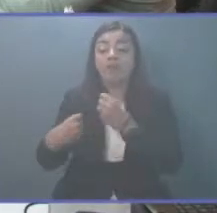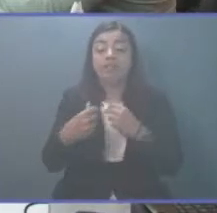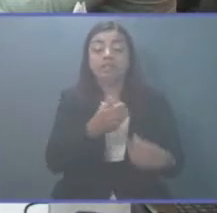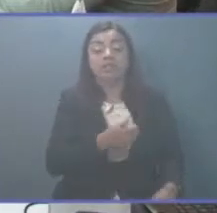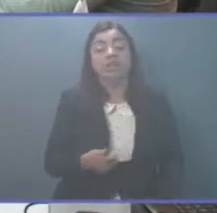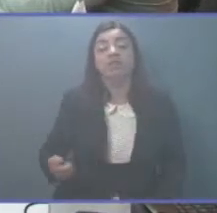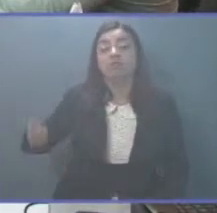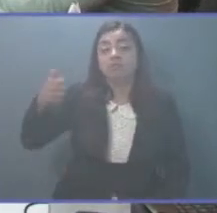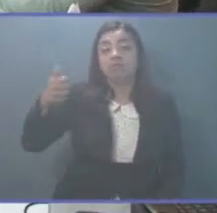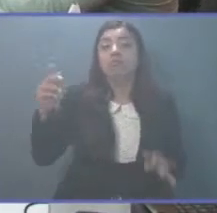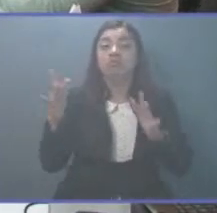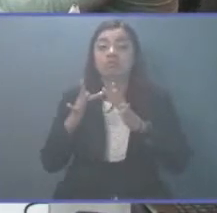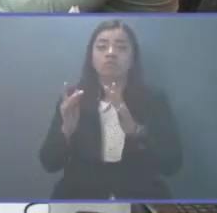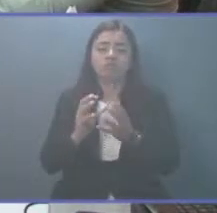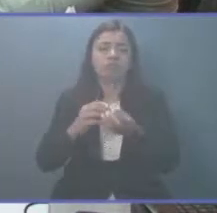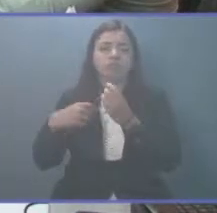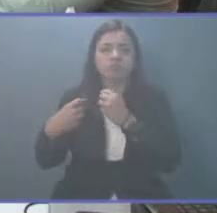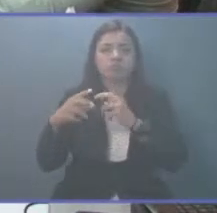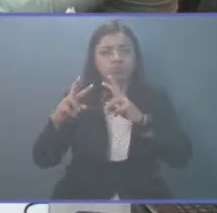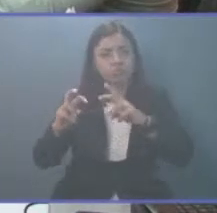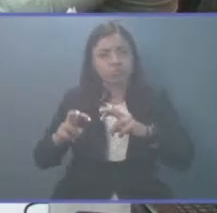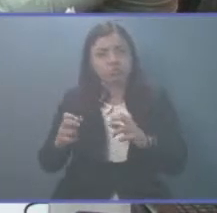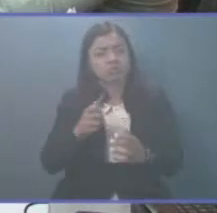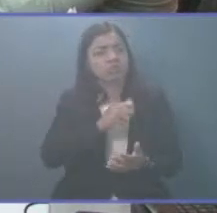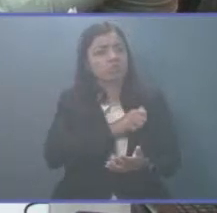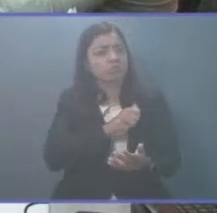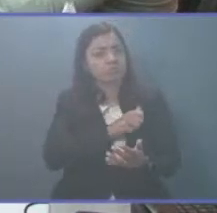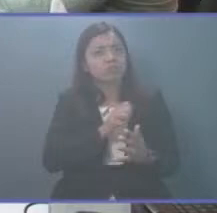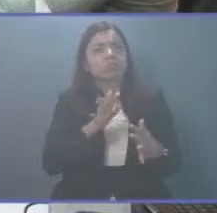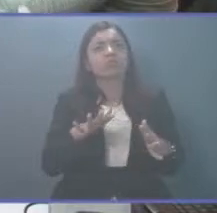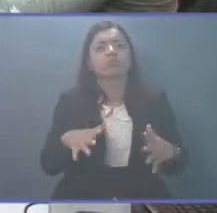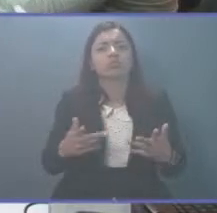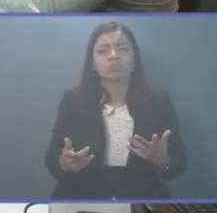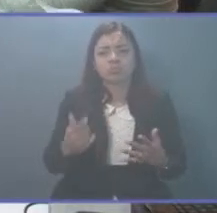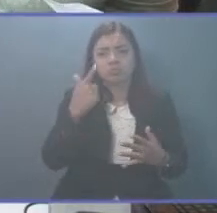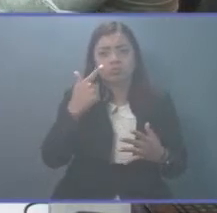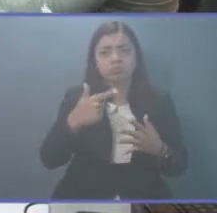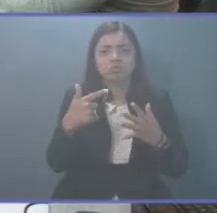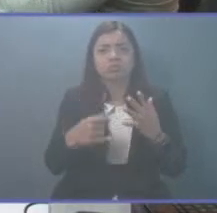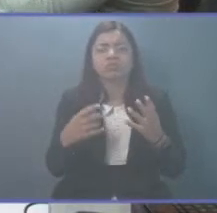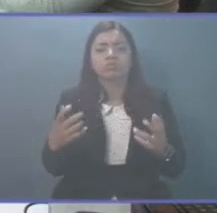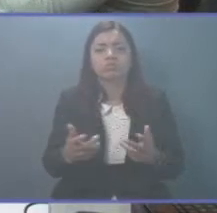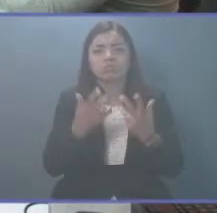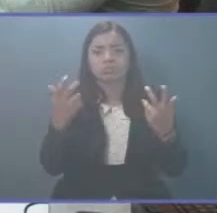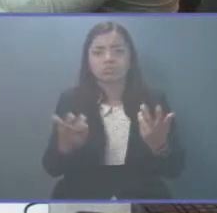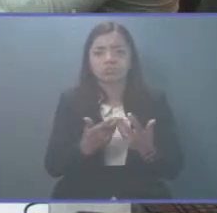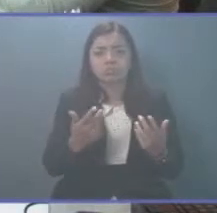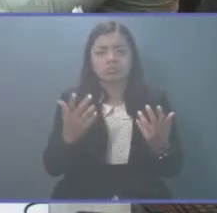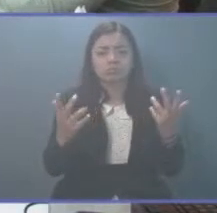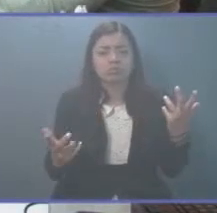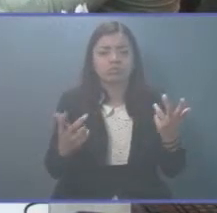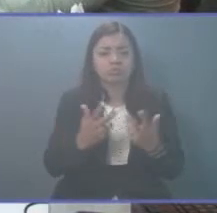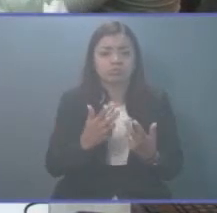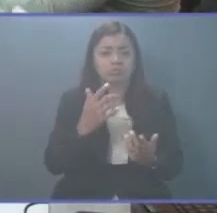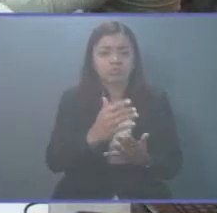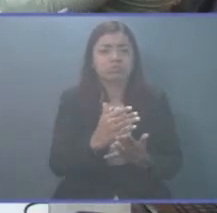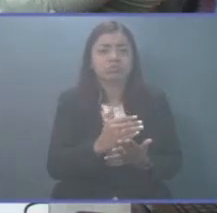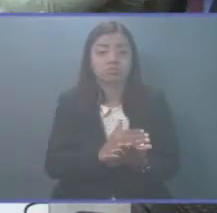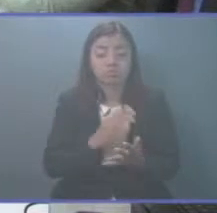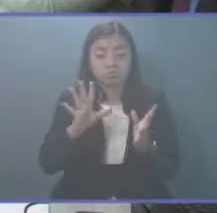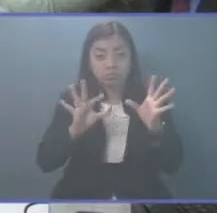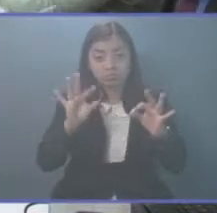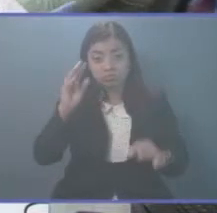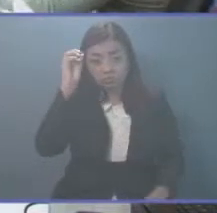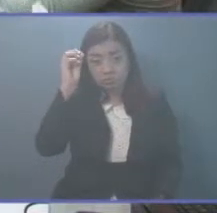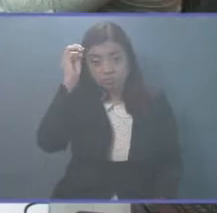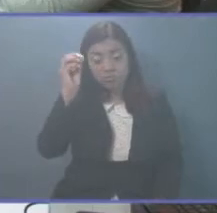demás unidades fiscales especializadas competentes a fin de iniciar investigaciones integrales conjuntas.